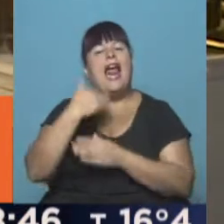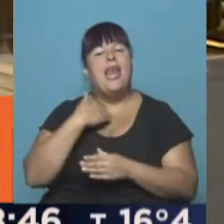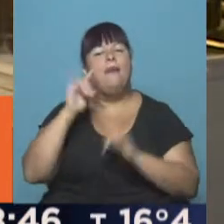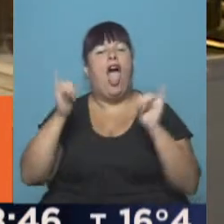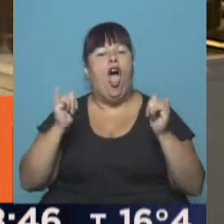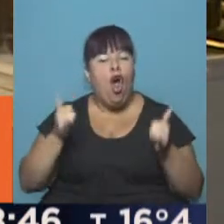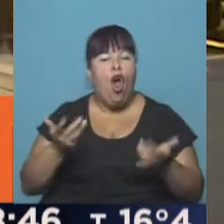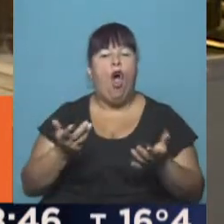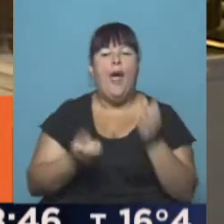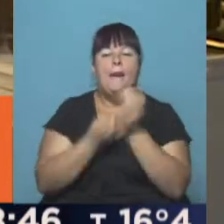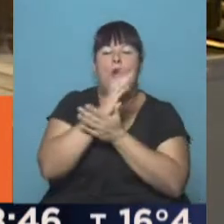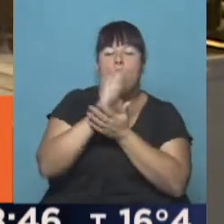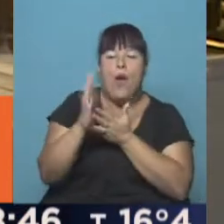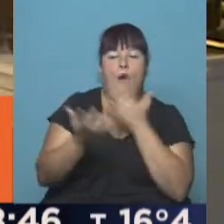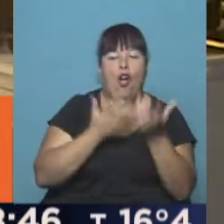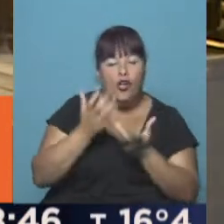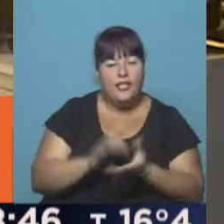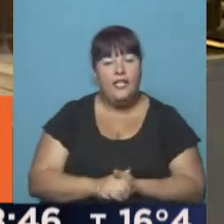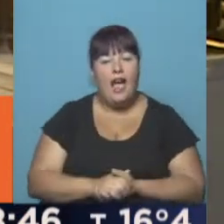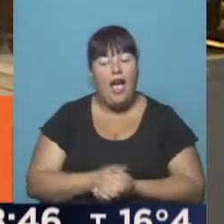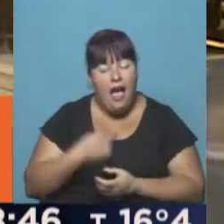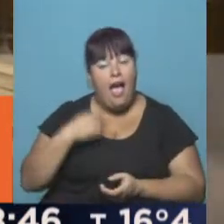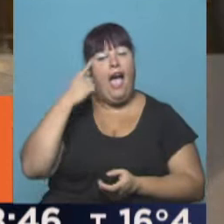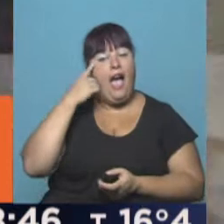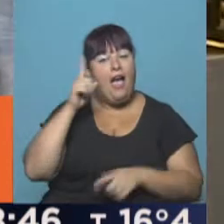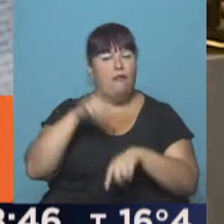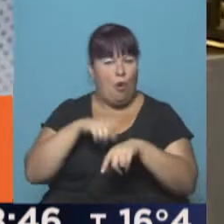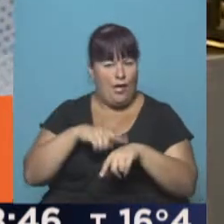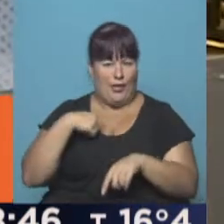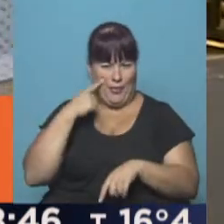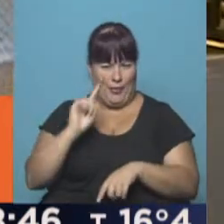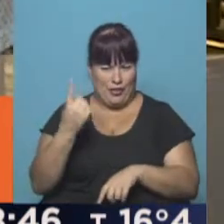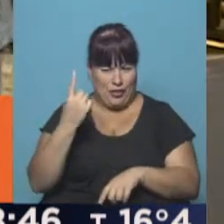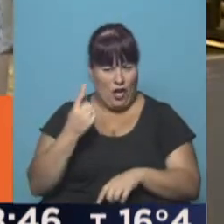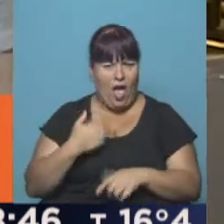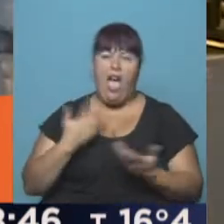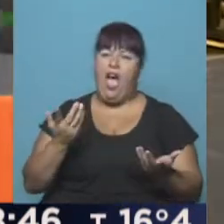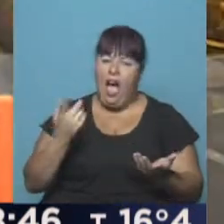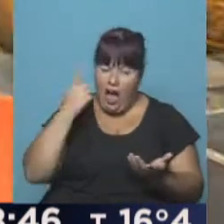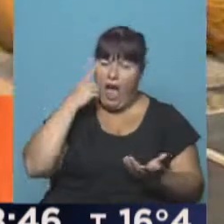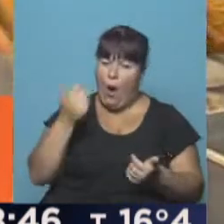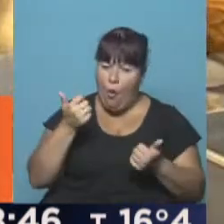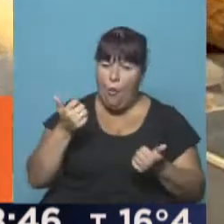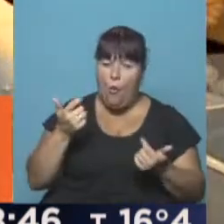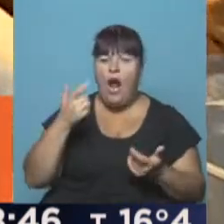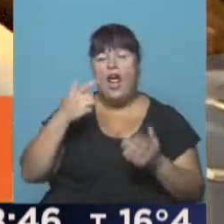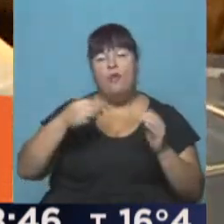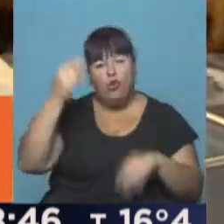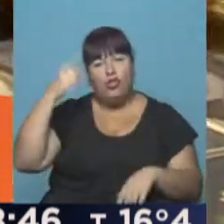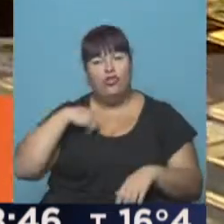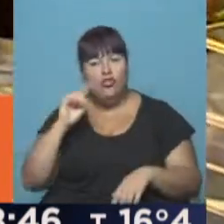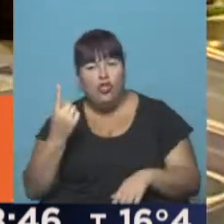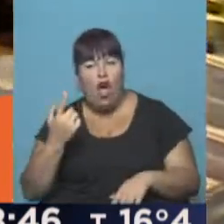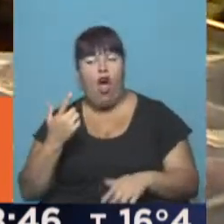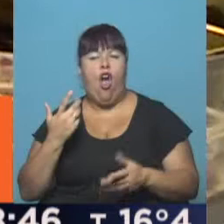gente joven que recién empieza a cocinar? Entonces, yo en ese momento vivía sola y dije, ah, esto está bueno, porque muchas veces yo estaba